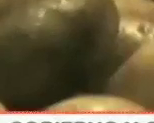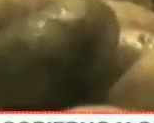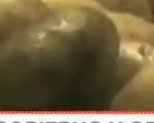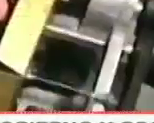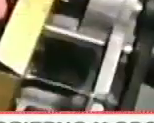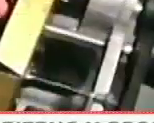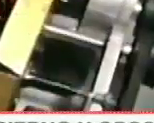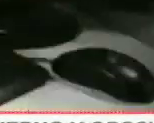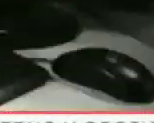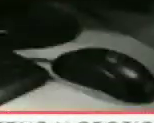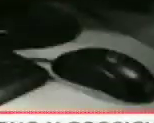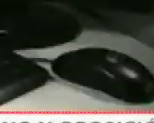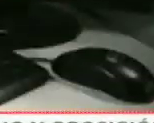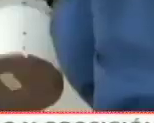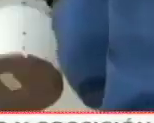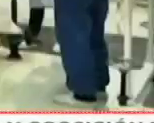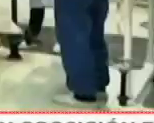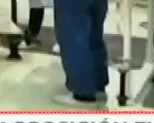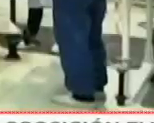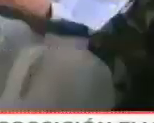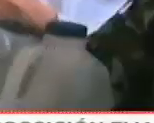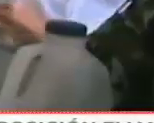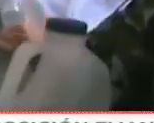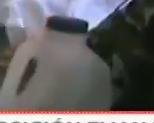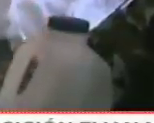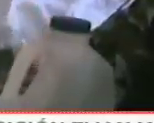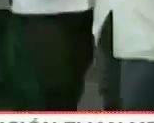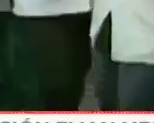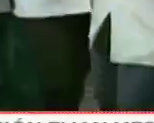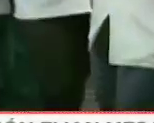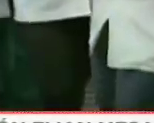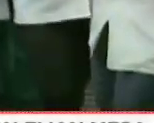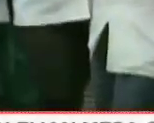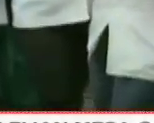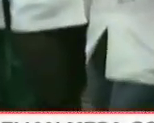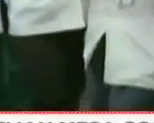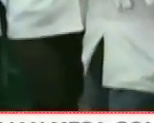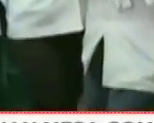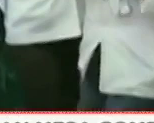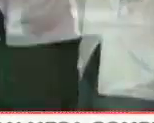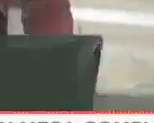hacia el crecimiento sostenido y por la felicidad de todas y de todos.